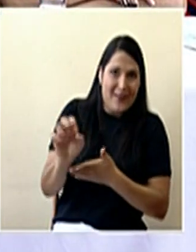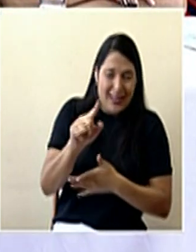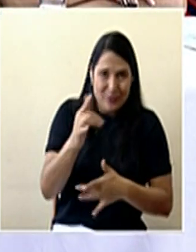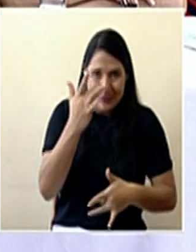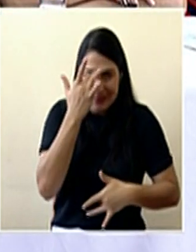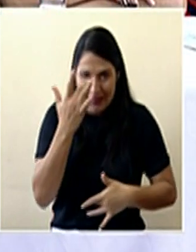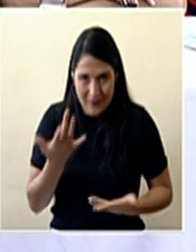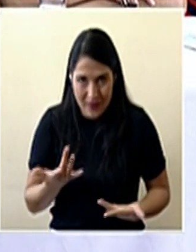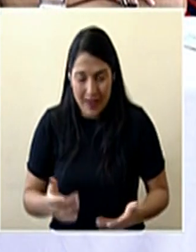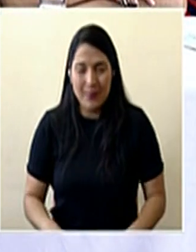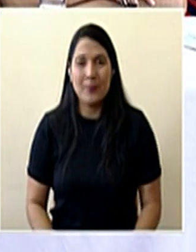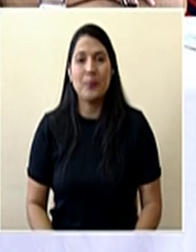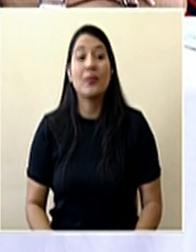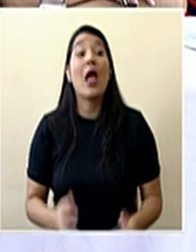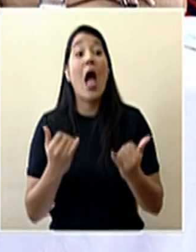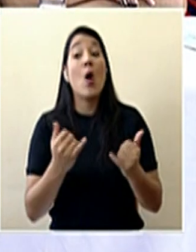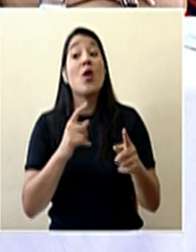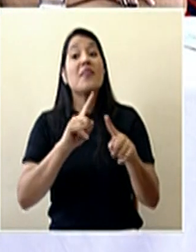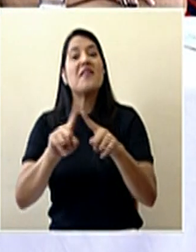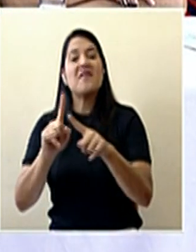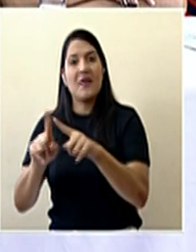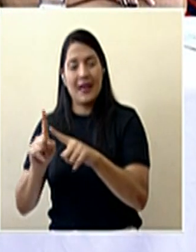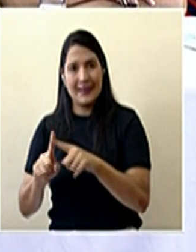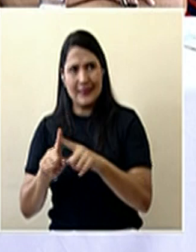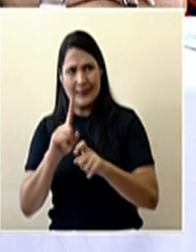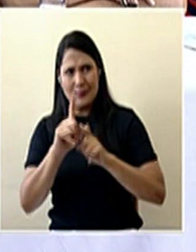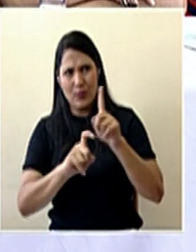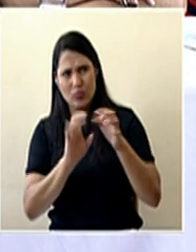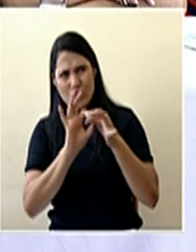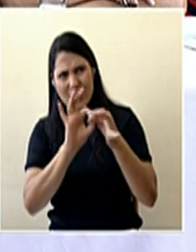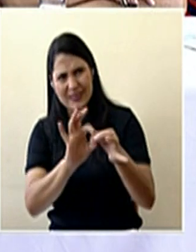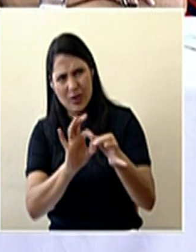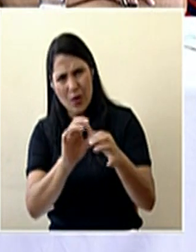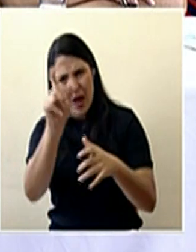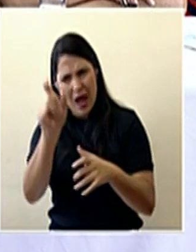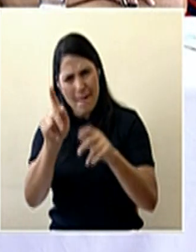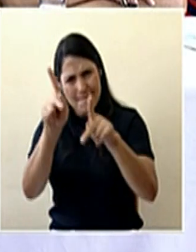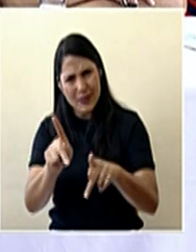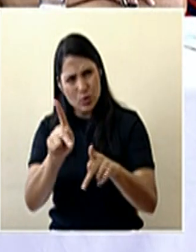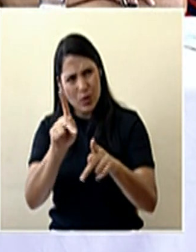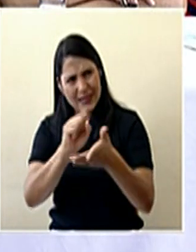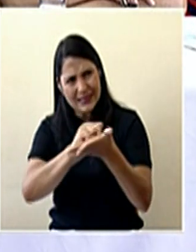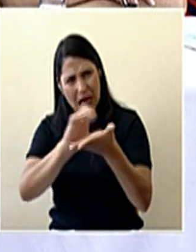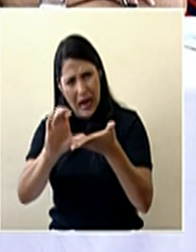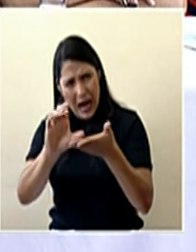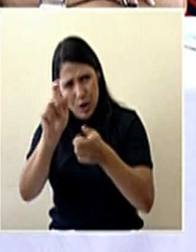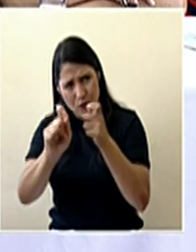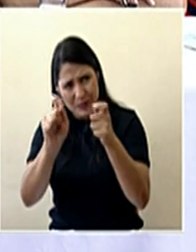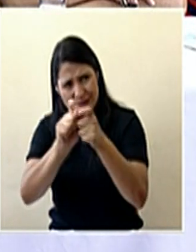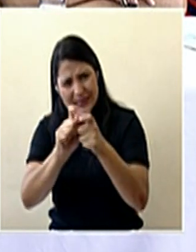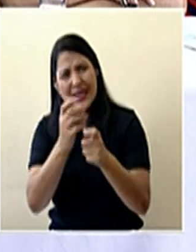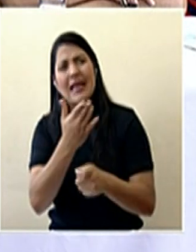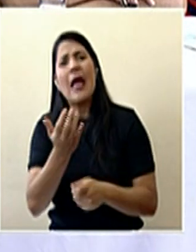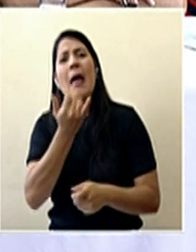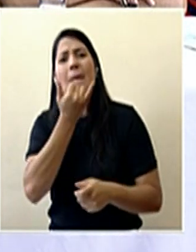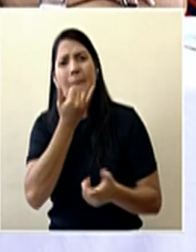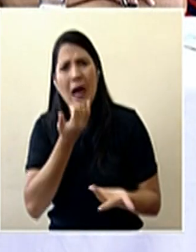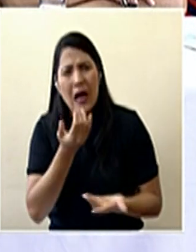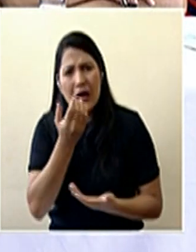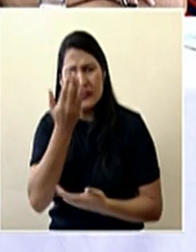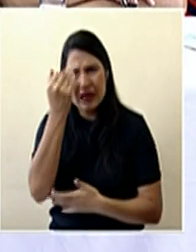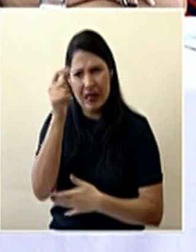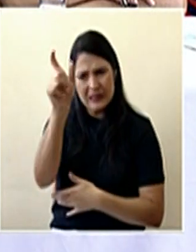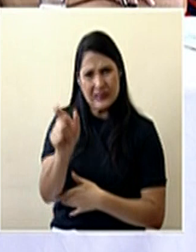Tenemos varios medios regionales e incluso nacionales preguntándonos sobre el caso de San Carlos específicamente, ministro. ¿Qué es lo que está pasando? ¿Por qué es que